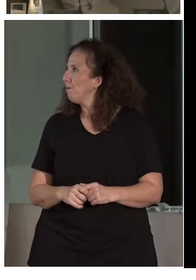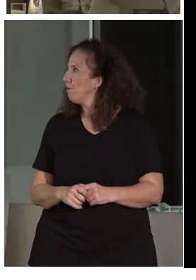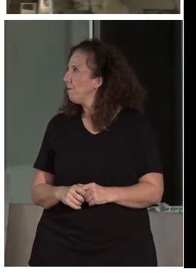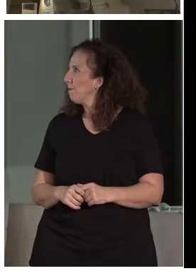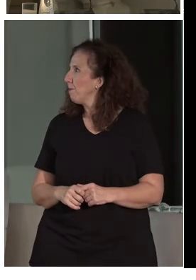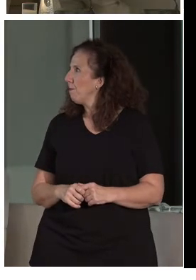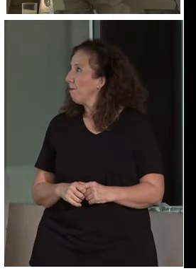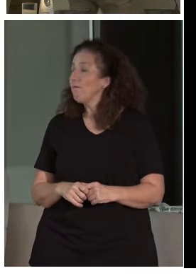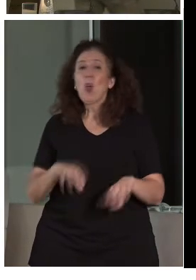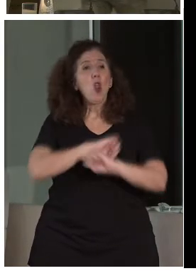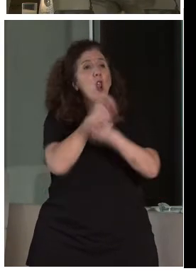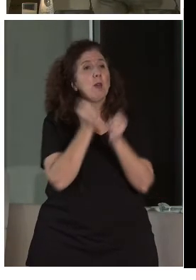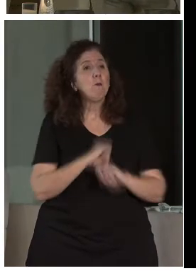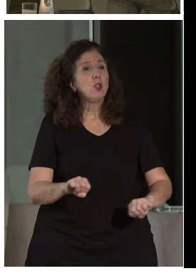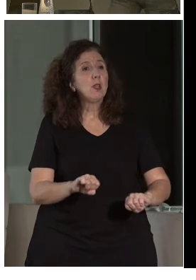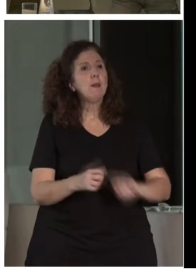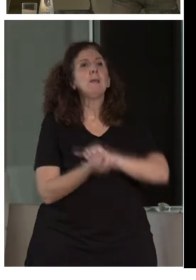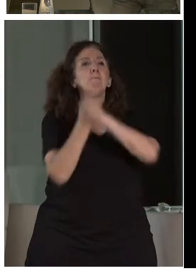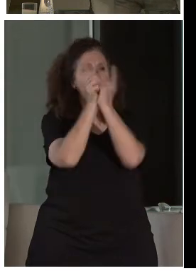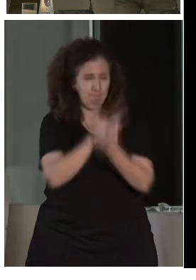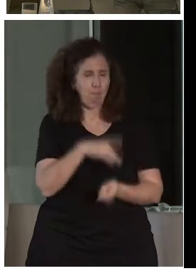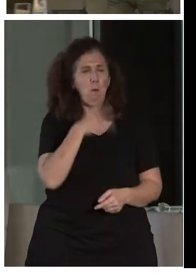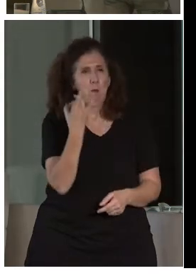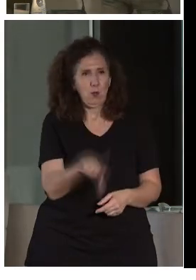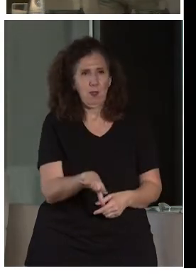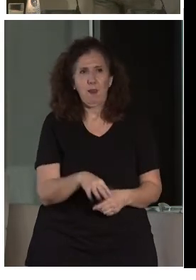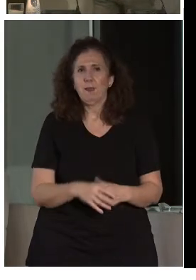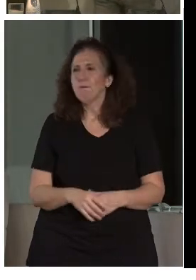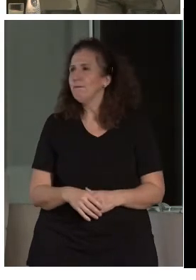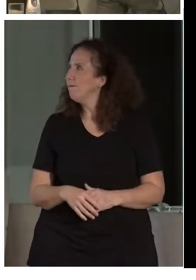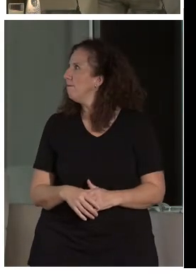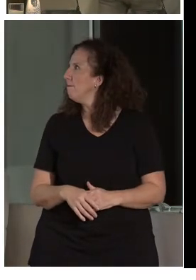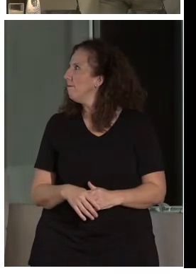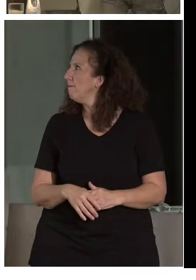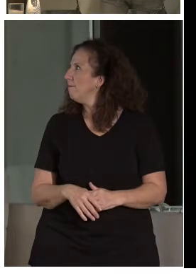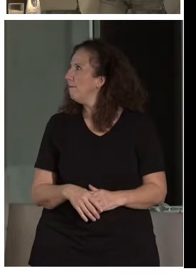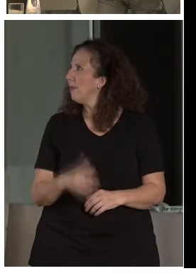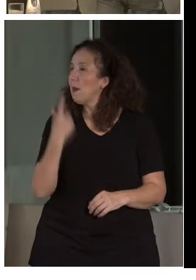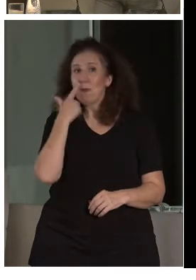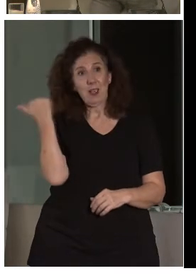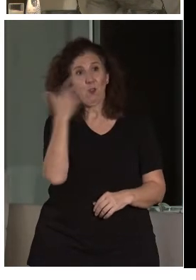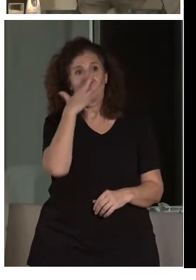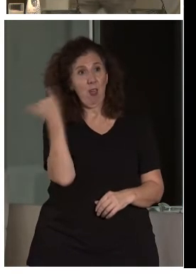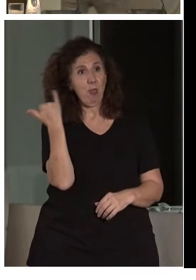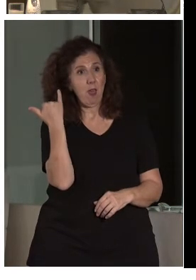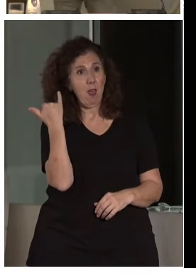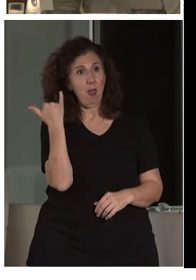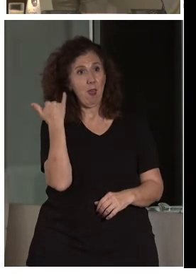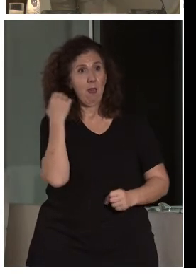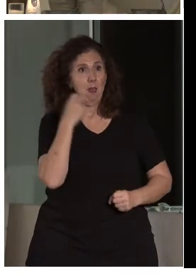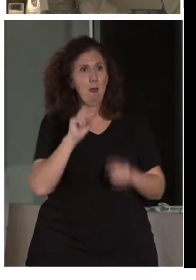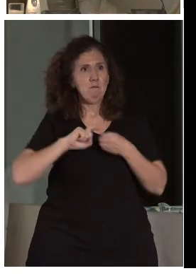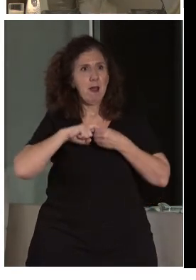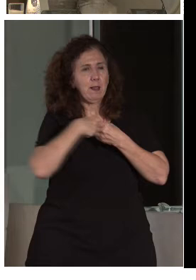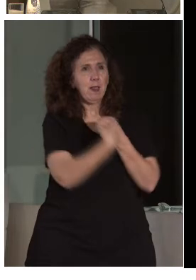también hacer posible lo imposible para ese chaval y otras 5 personas más. ¿Ok? Mirar, esto es Francia, participar en una maratón. Hay